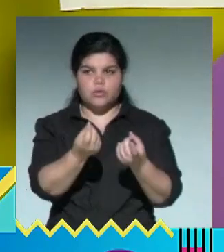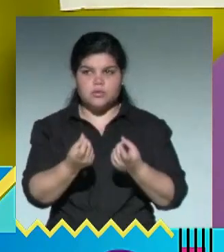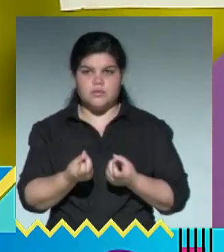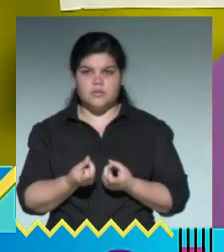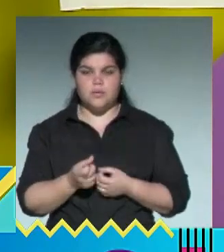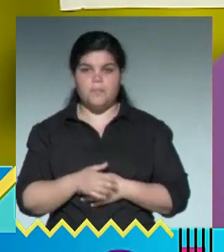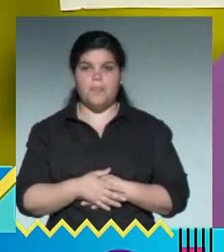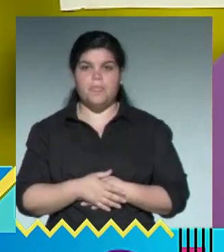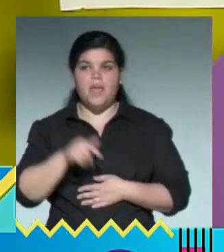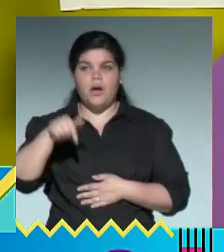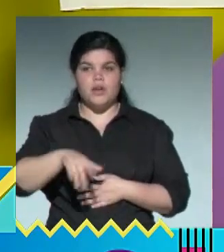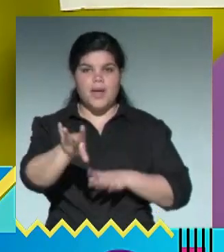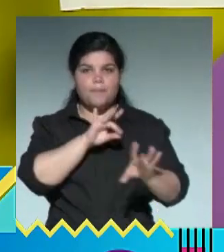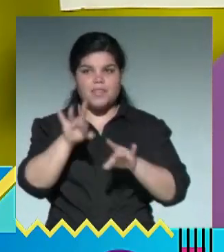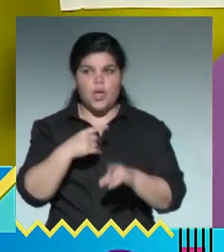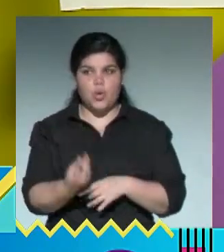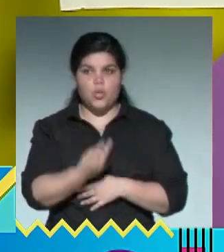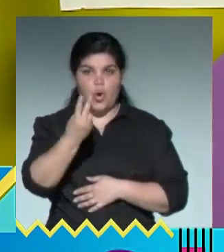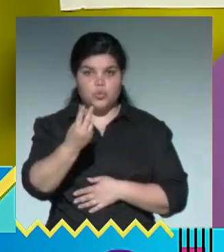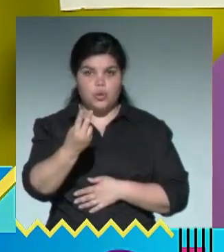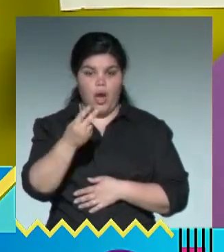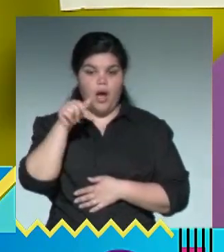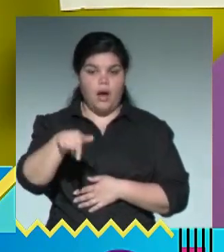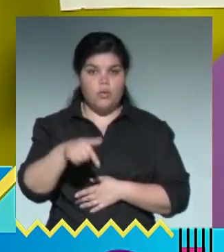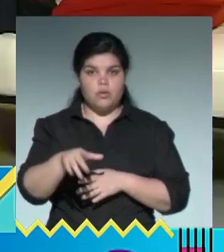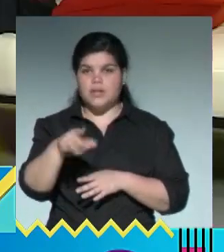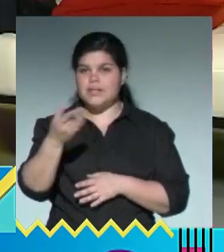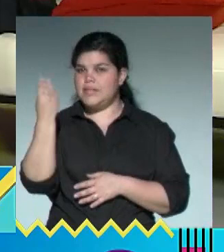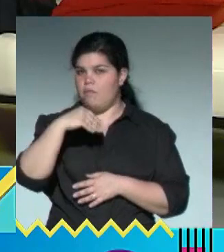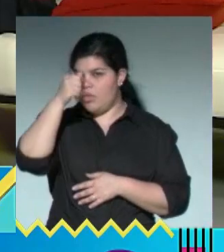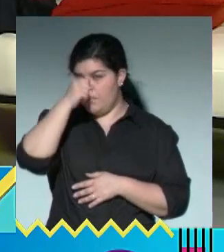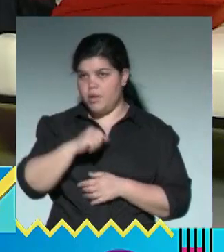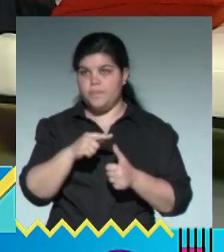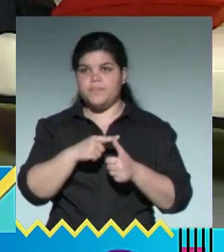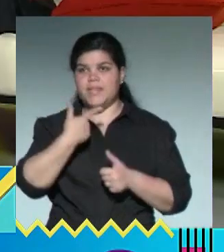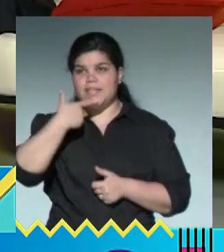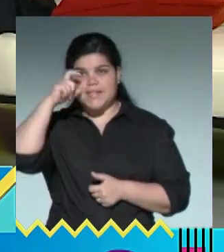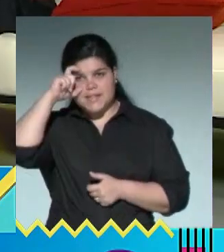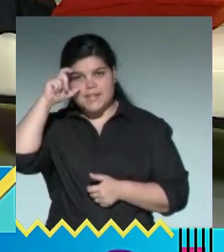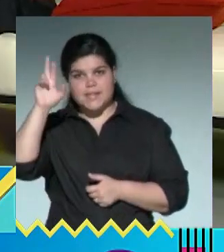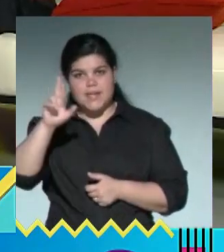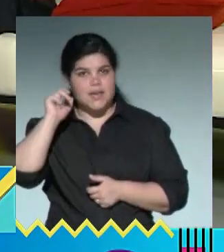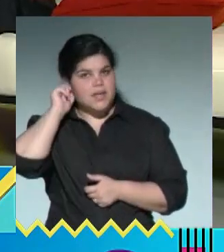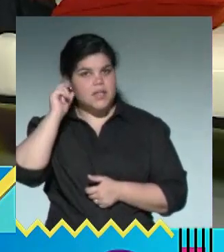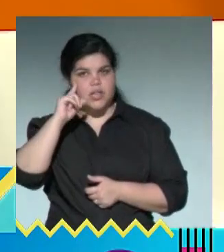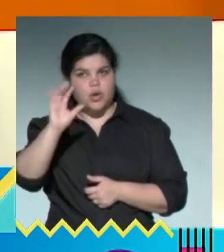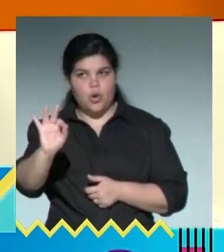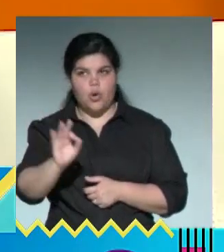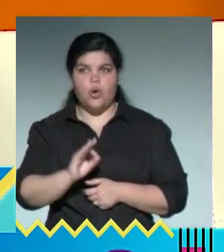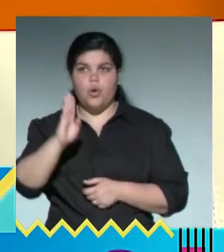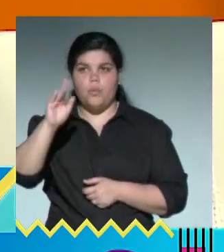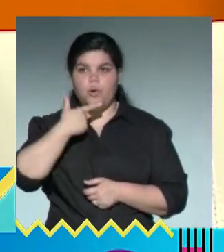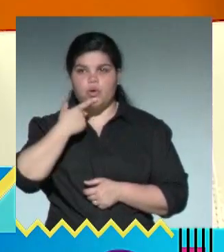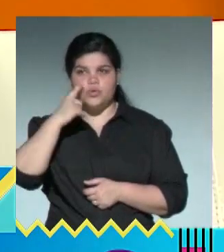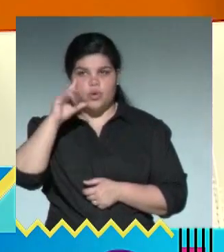que han sido protagonistas, ¿sí?, en estos acontecimientos del fin de semana. Está con nosotros Sergio Bocio, muchas gracias Sergio, bombero voluntario